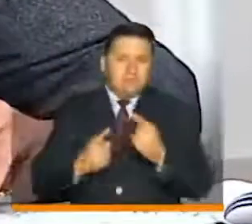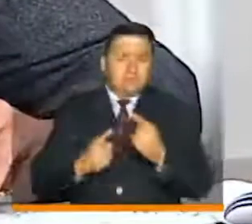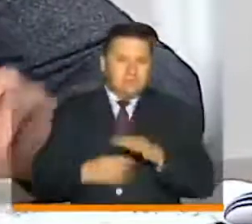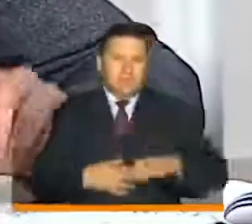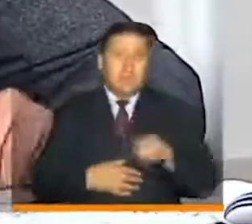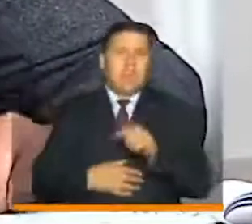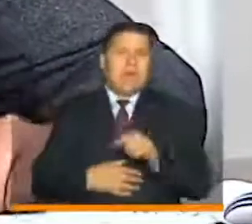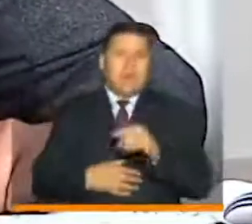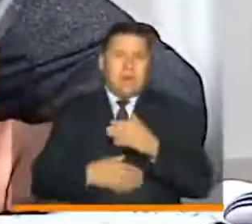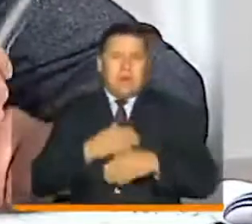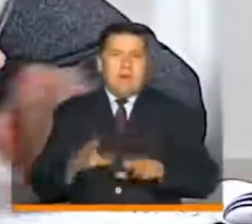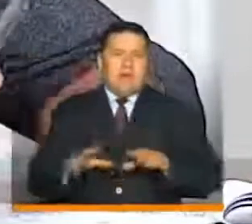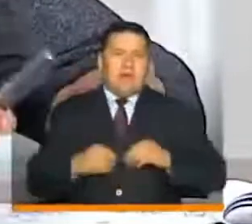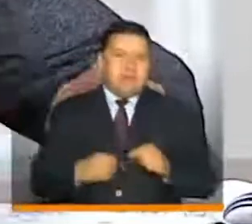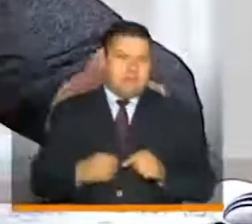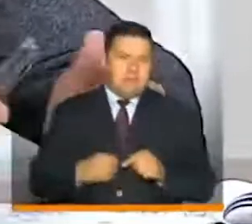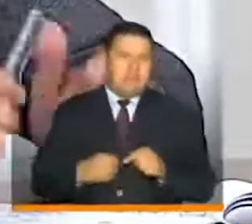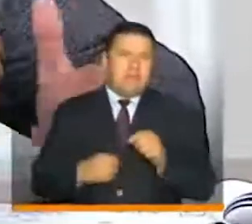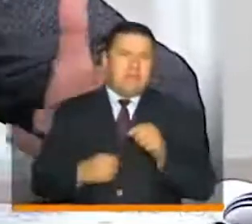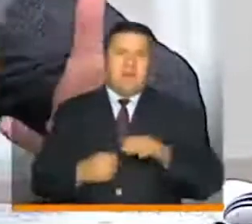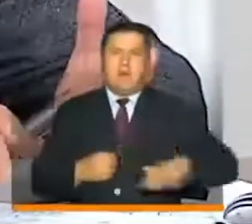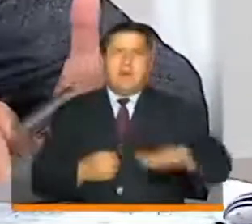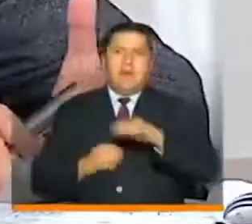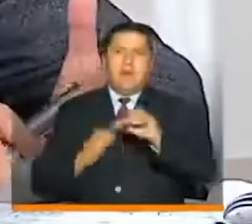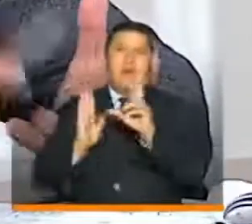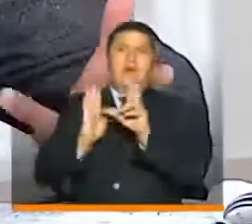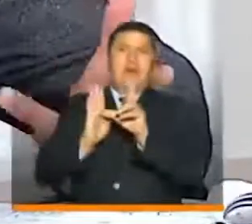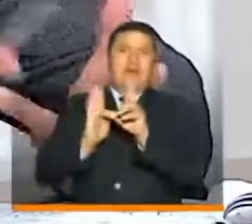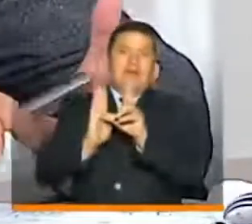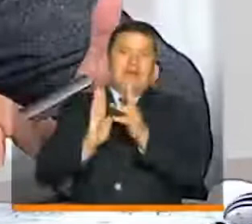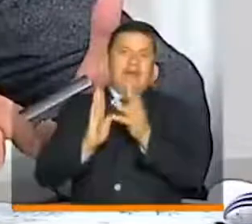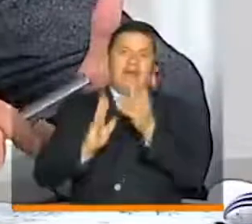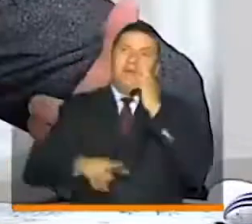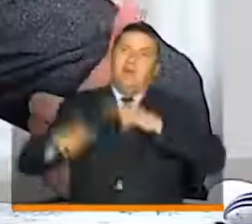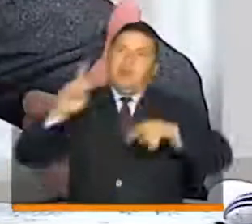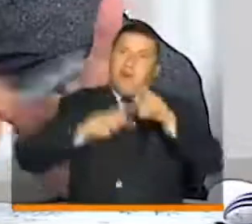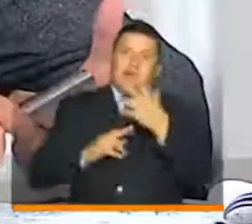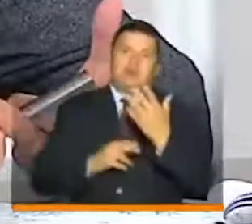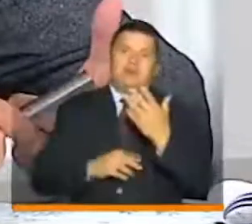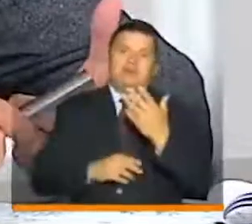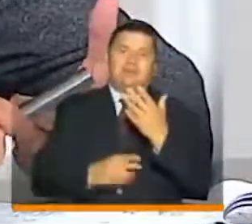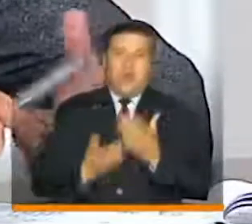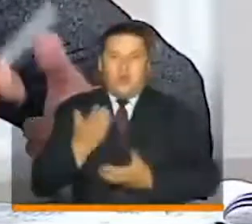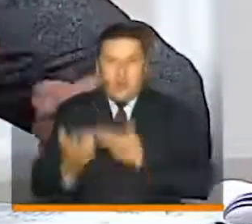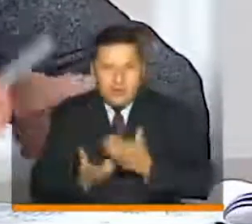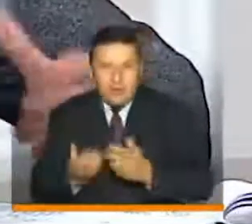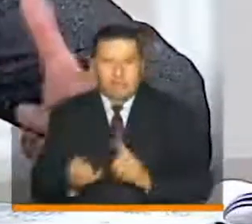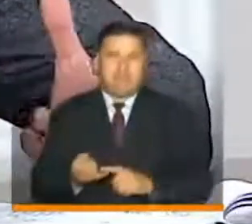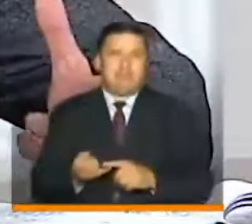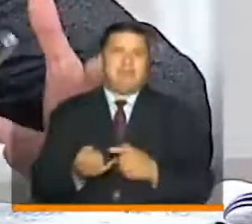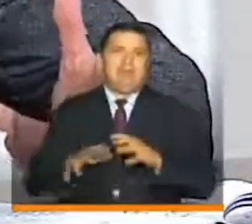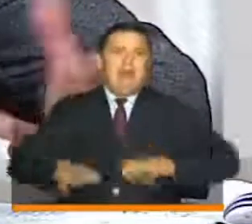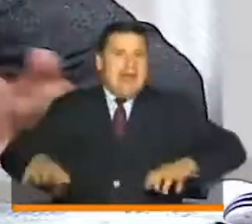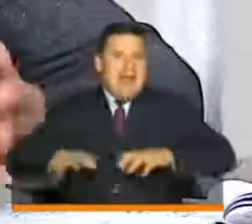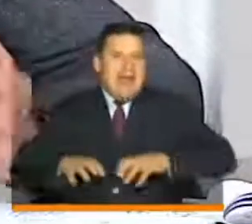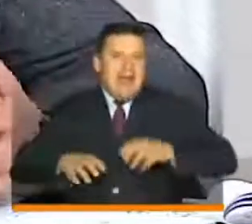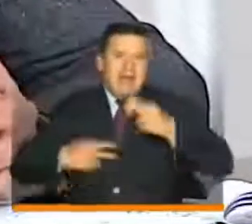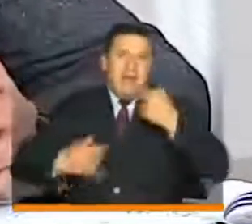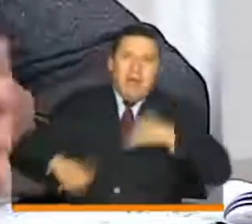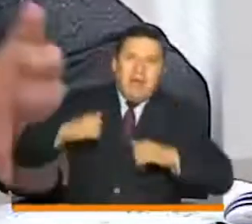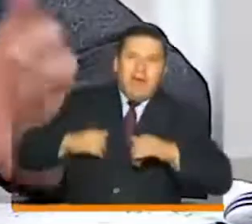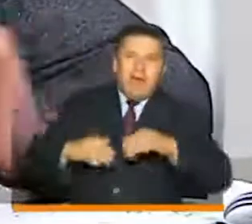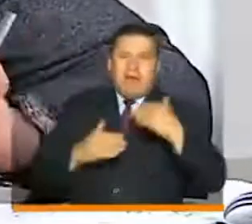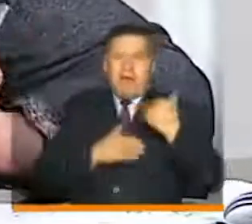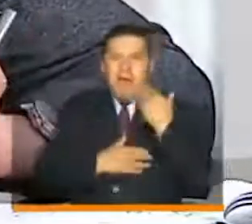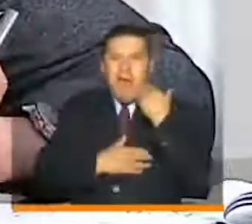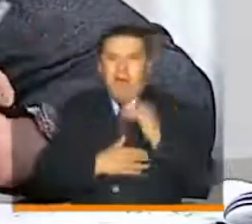sectores que están más afectados, que son el sector hotelero, el turístico, el gastronómico, el de actividades de entretenimiento, a